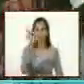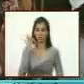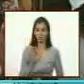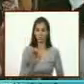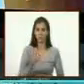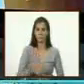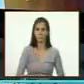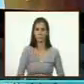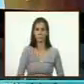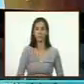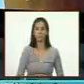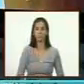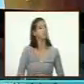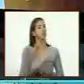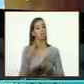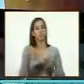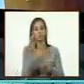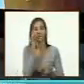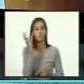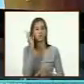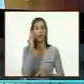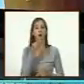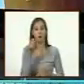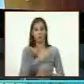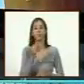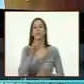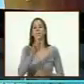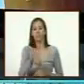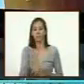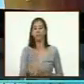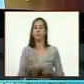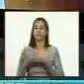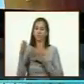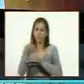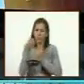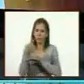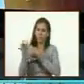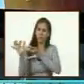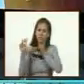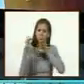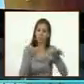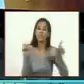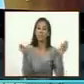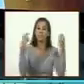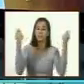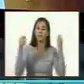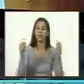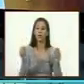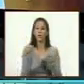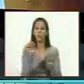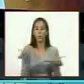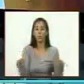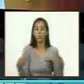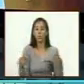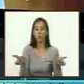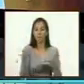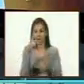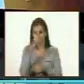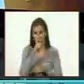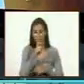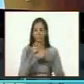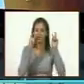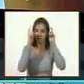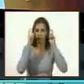73.3%. Los niños, niñas y adolescentes también se movilizaron para celebrar el cumpleaños 57 del comandante y